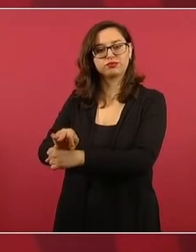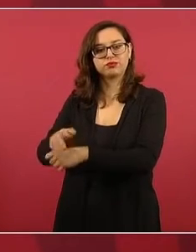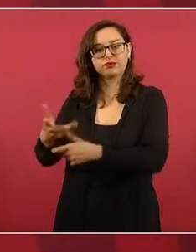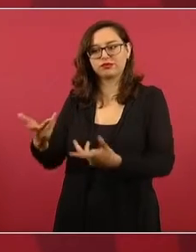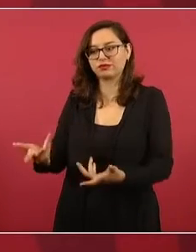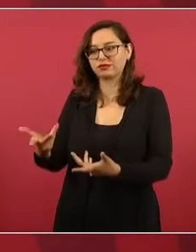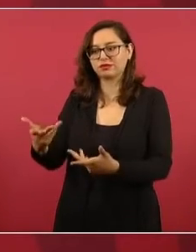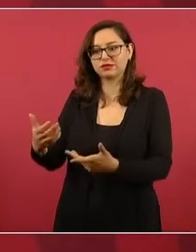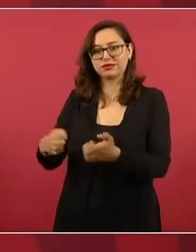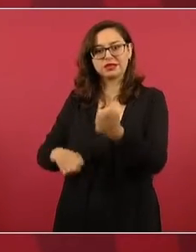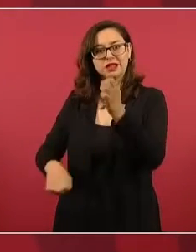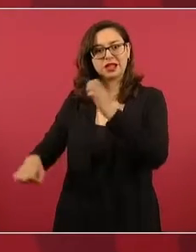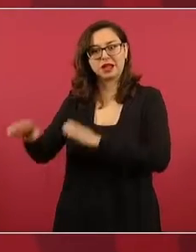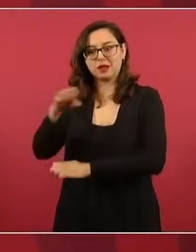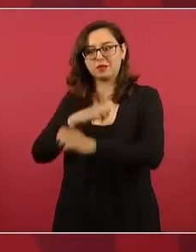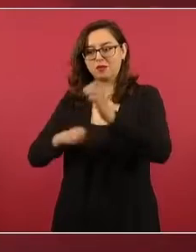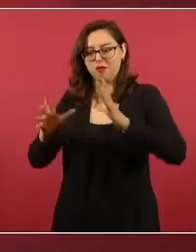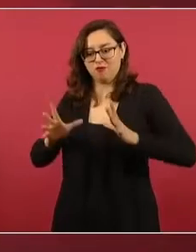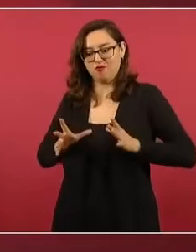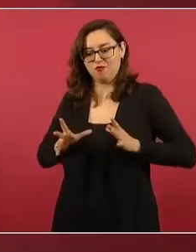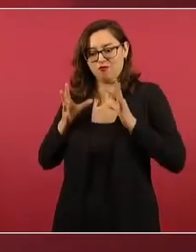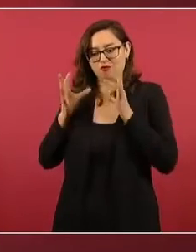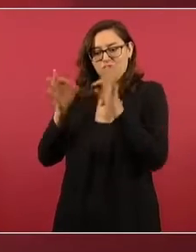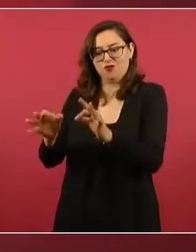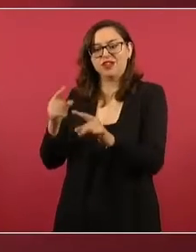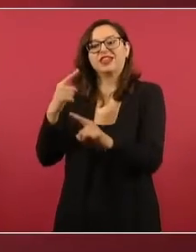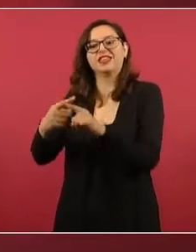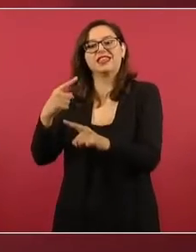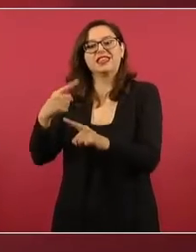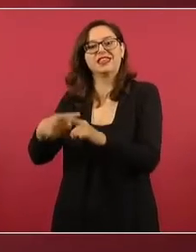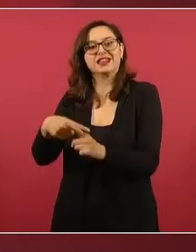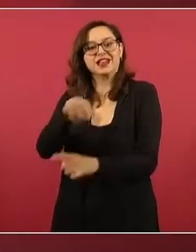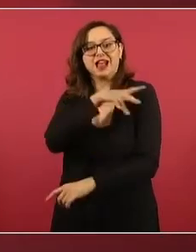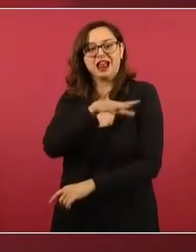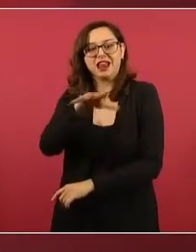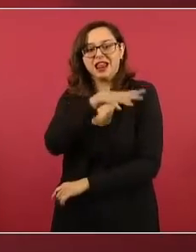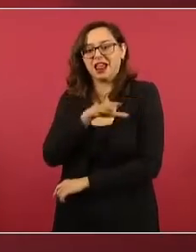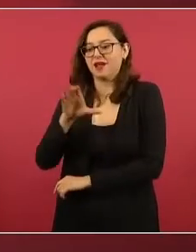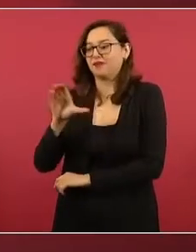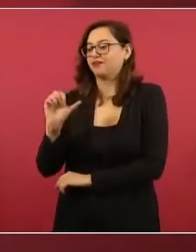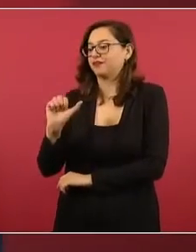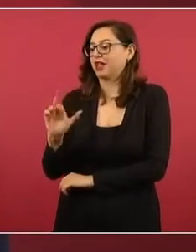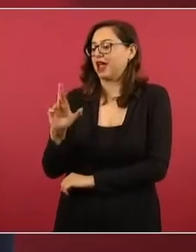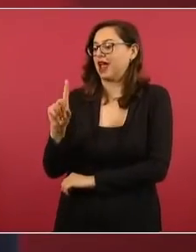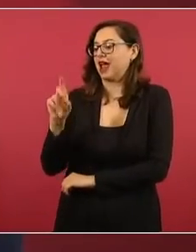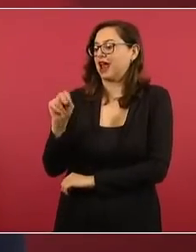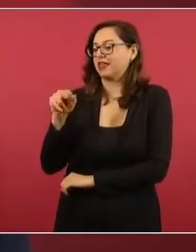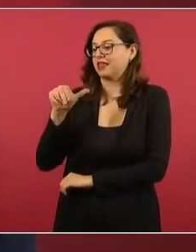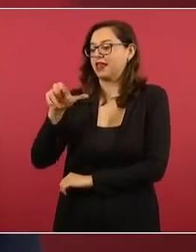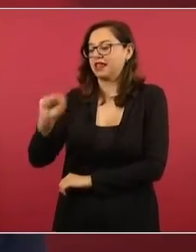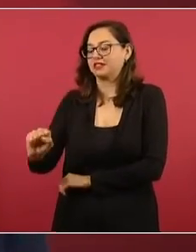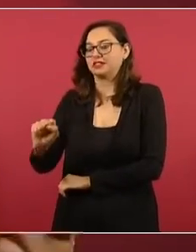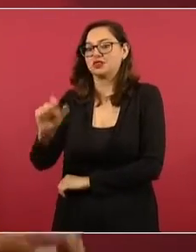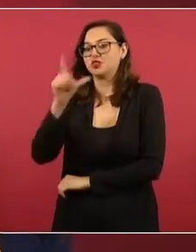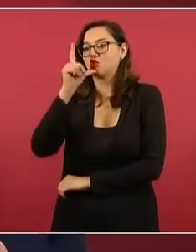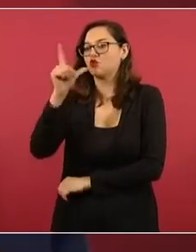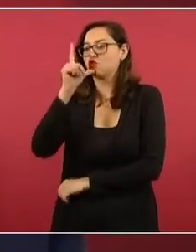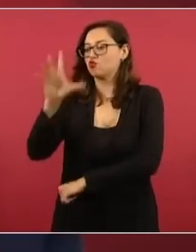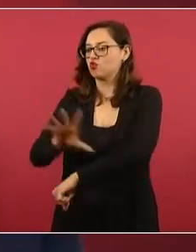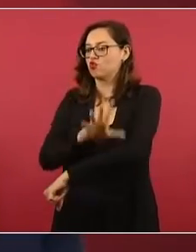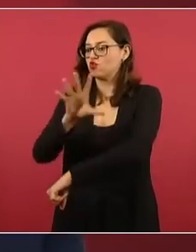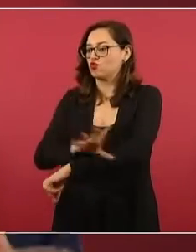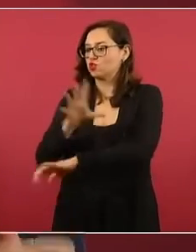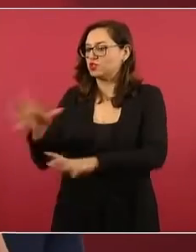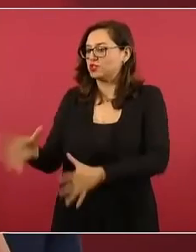Esa empresa la creó el general Cárdenas. El que nacionaliza la industria